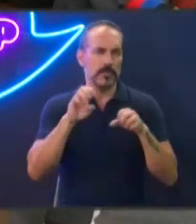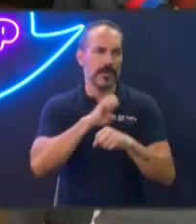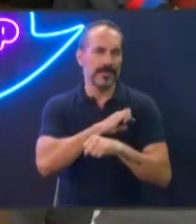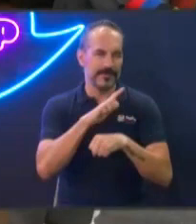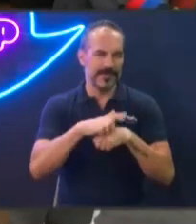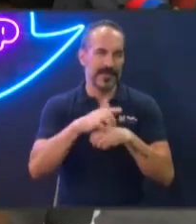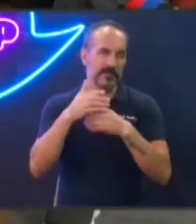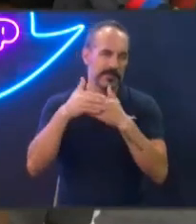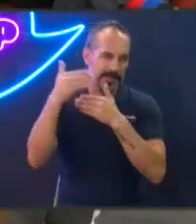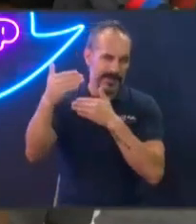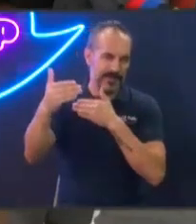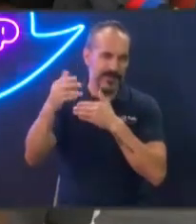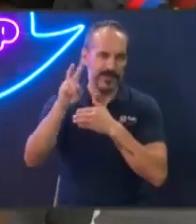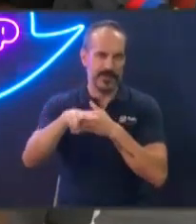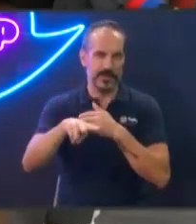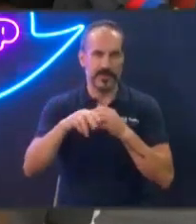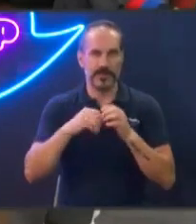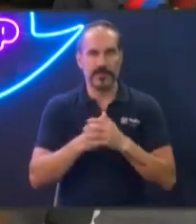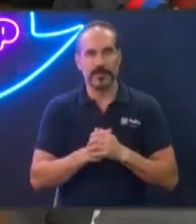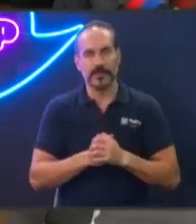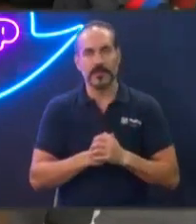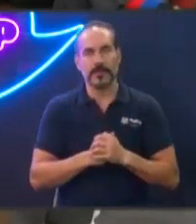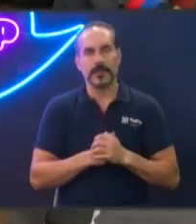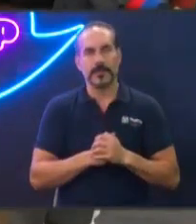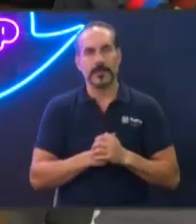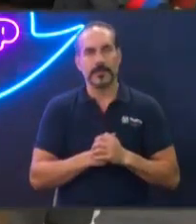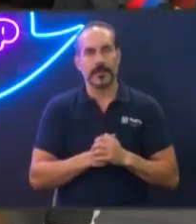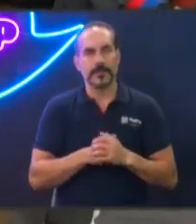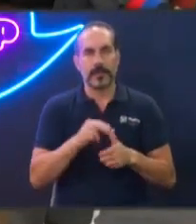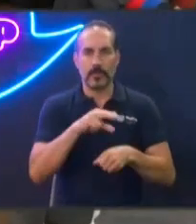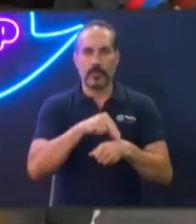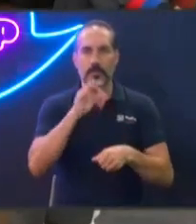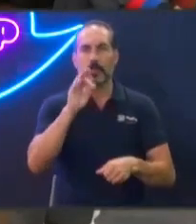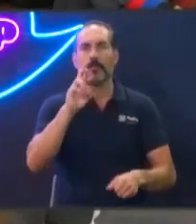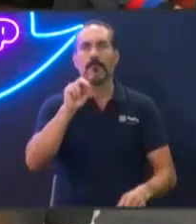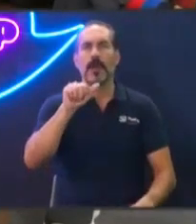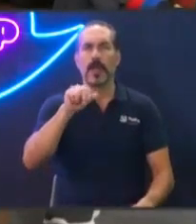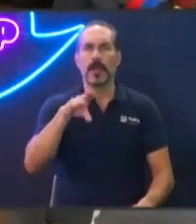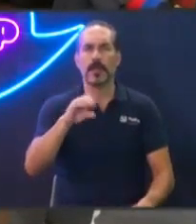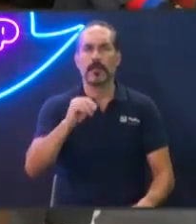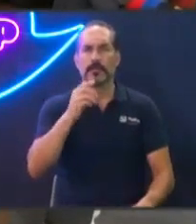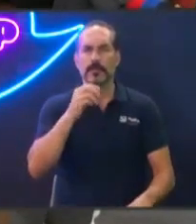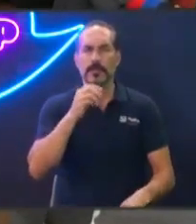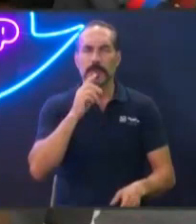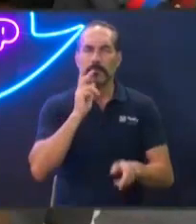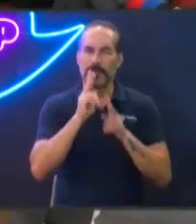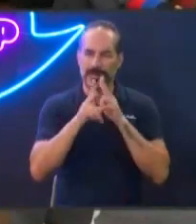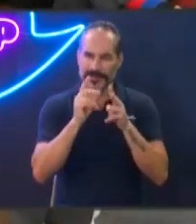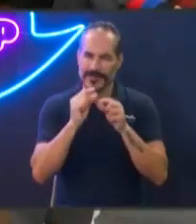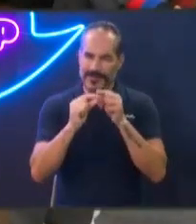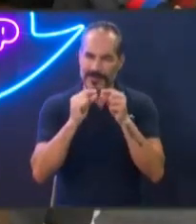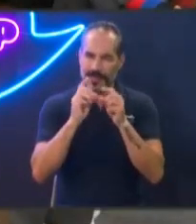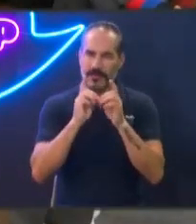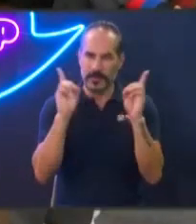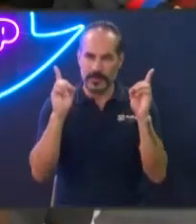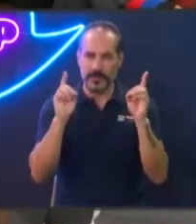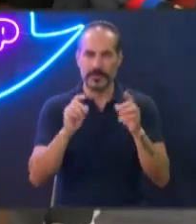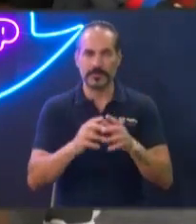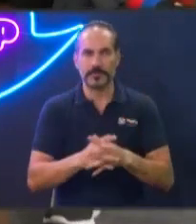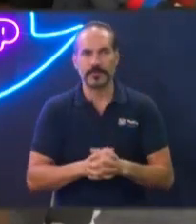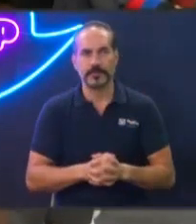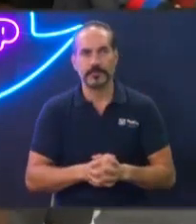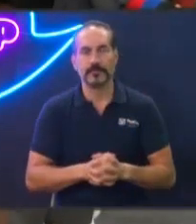Vaya dándonos un poquito de primicias doctor Franco sobre este próximo diplomado much gra claro es un es un el diplomado en sexualidad